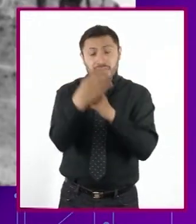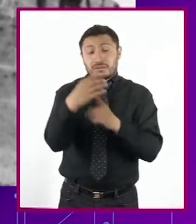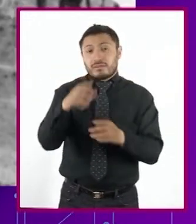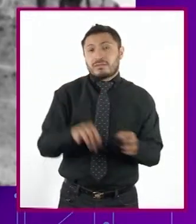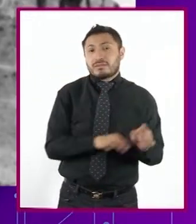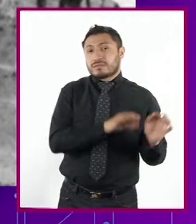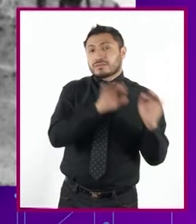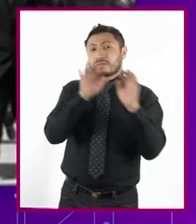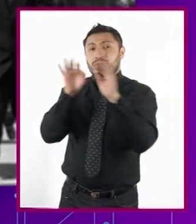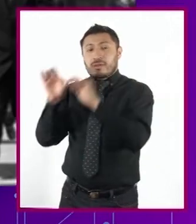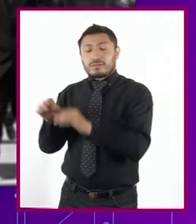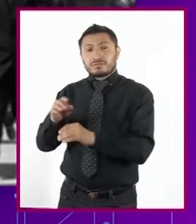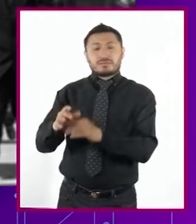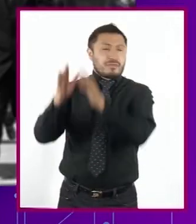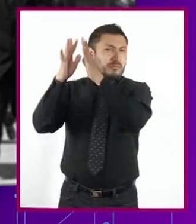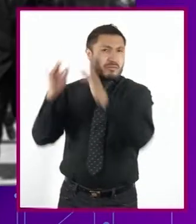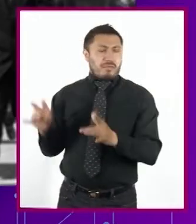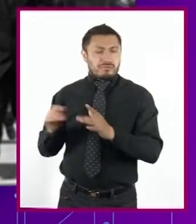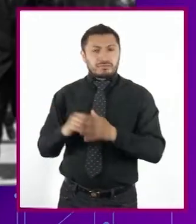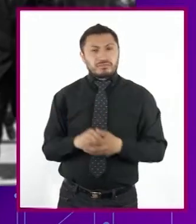marchó al exilio en Francia.